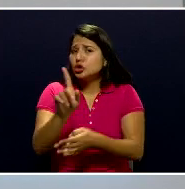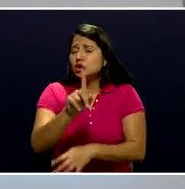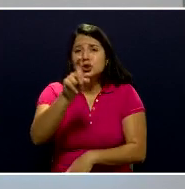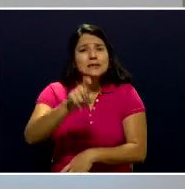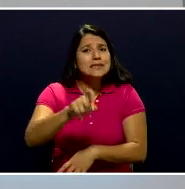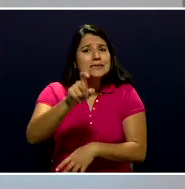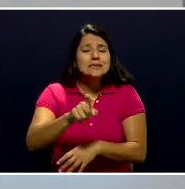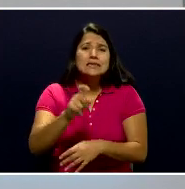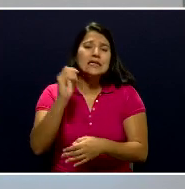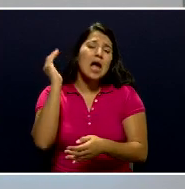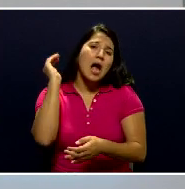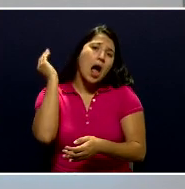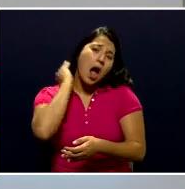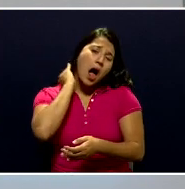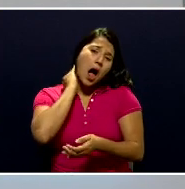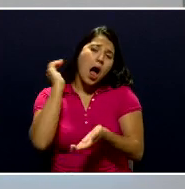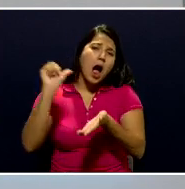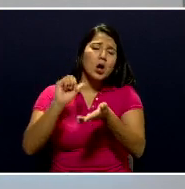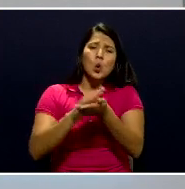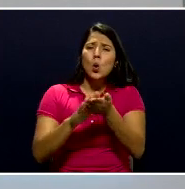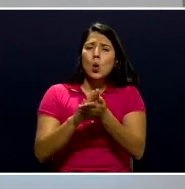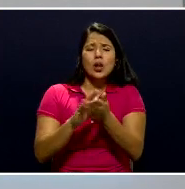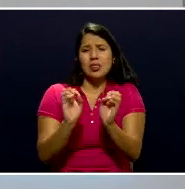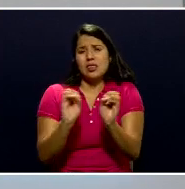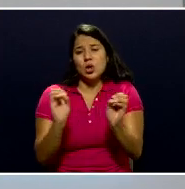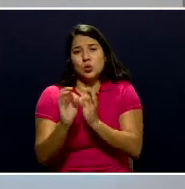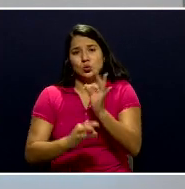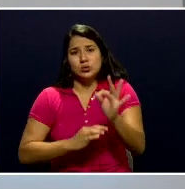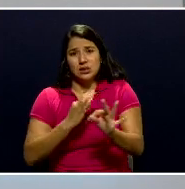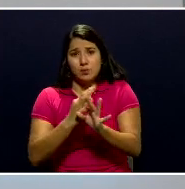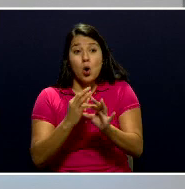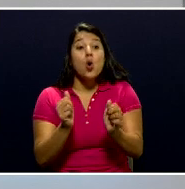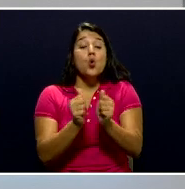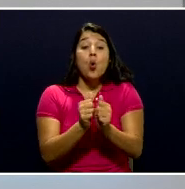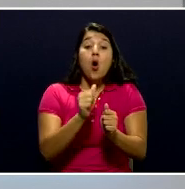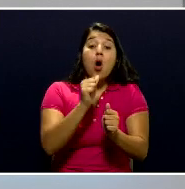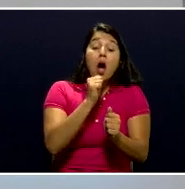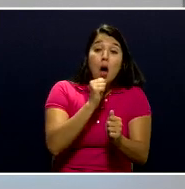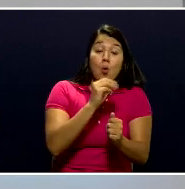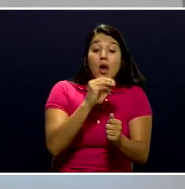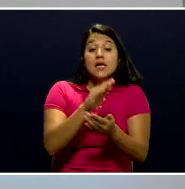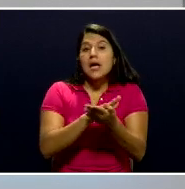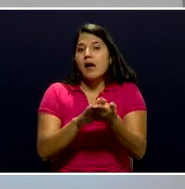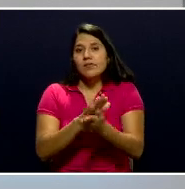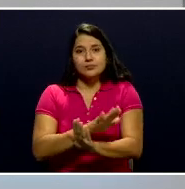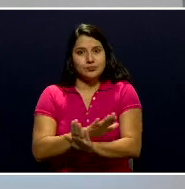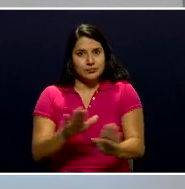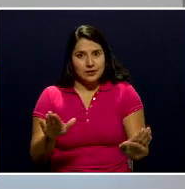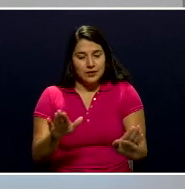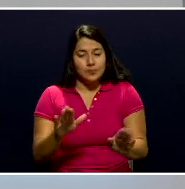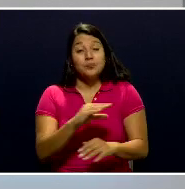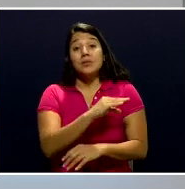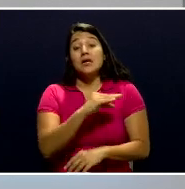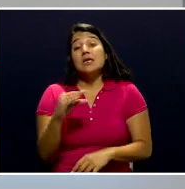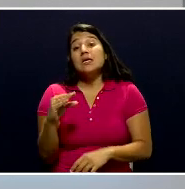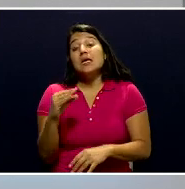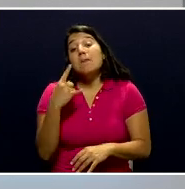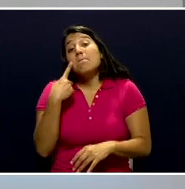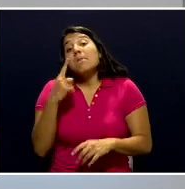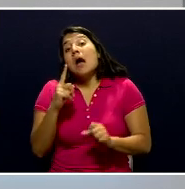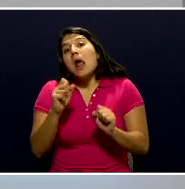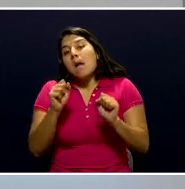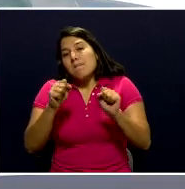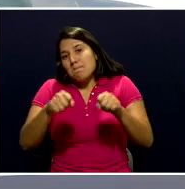requiere alcohol en gel ni alcohol de ningún tipo. Agua y jabón. Y para